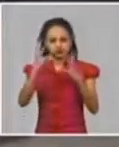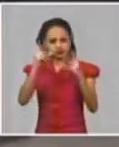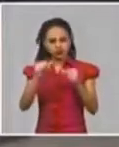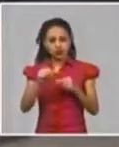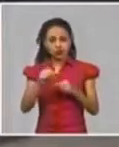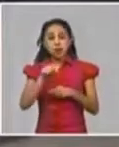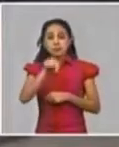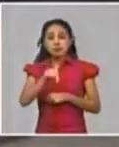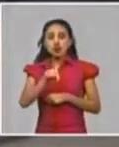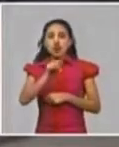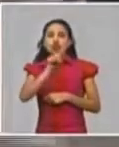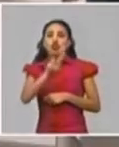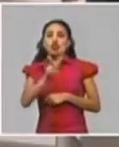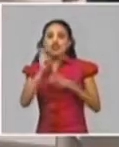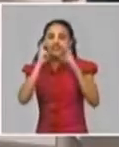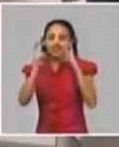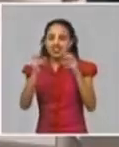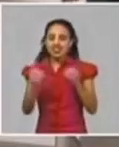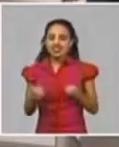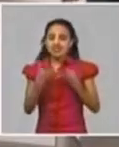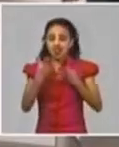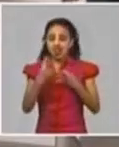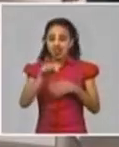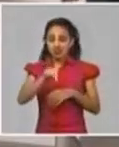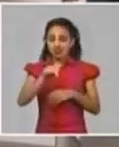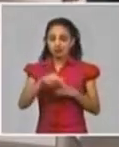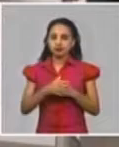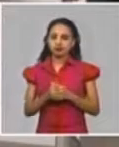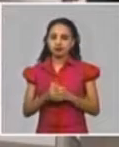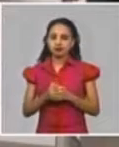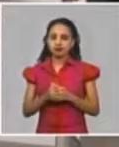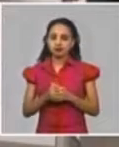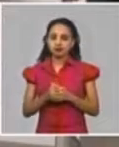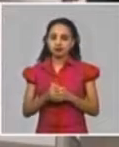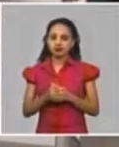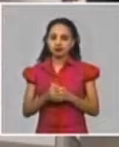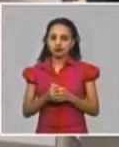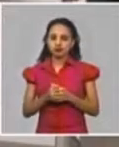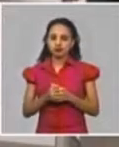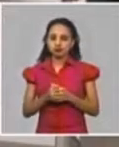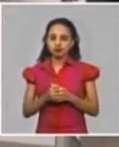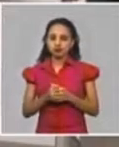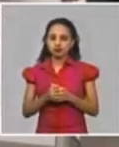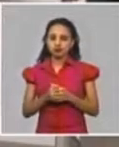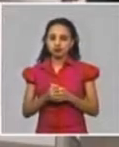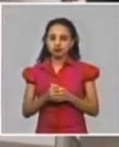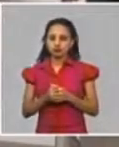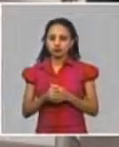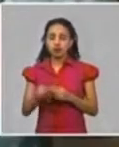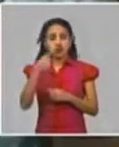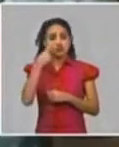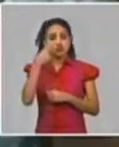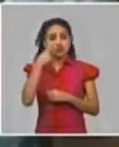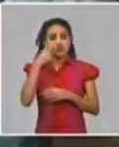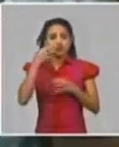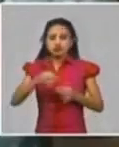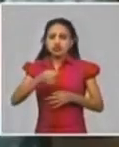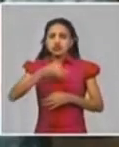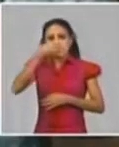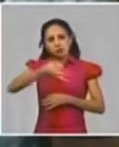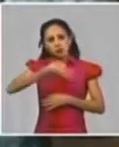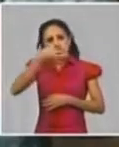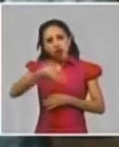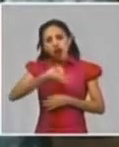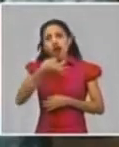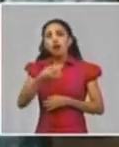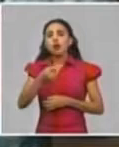fallecido hay 12 vidas salvadas. Un muerto, 12 se salva. Y por supuesto, aquí interviene mucho lo que aquí se ha explicado de la